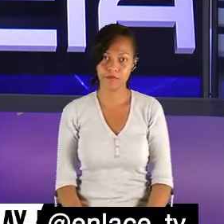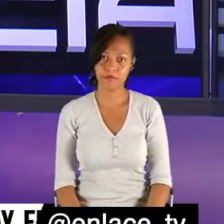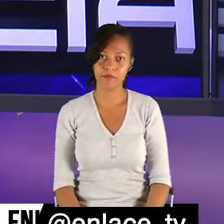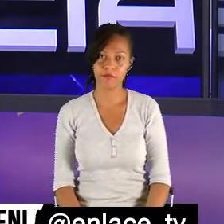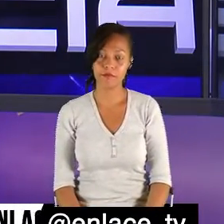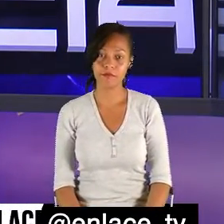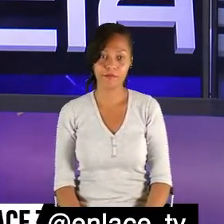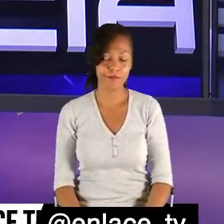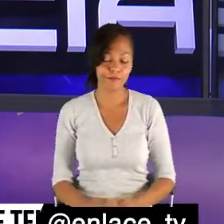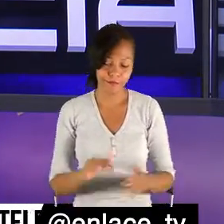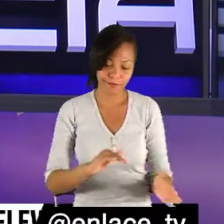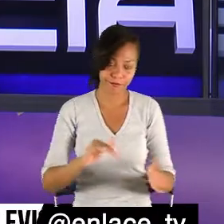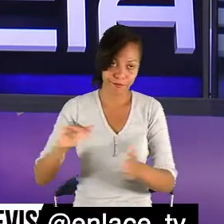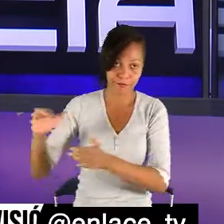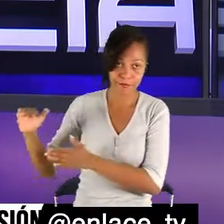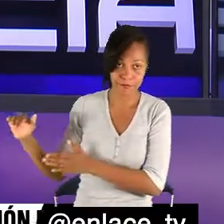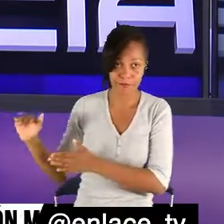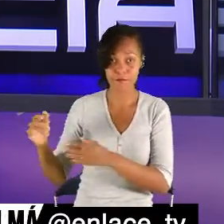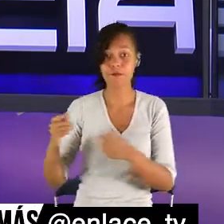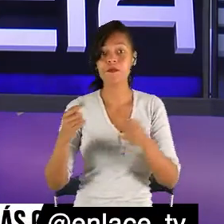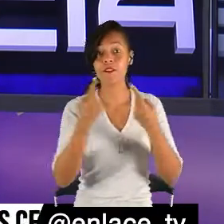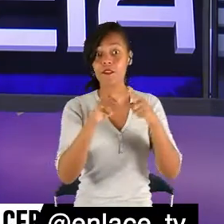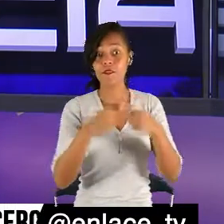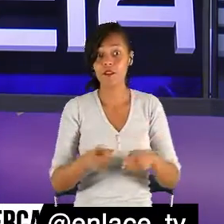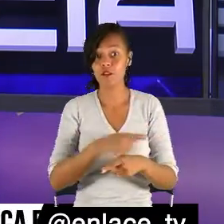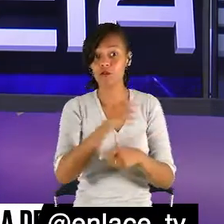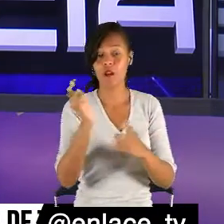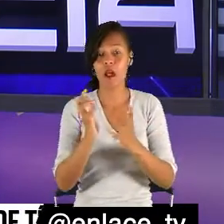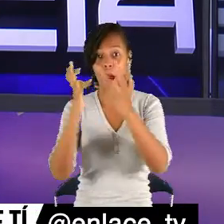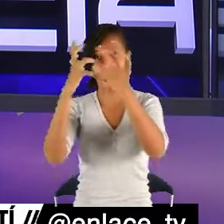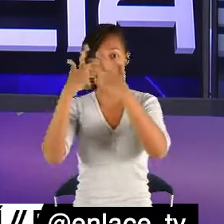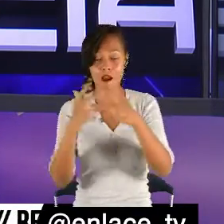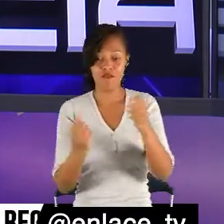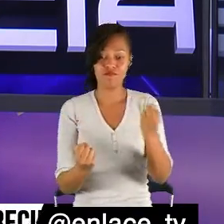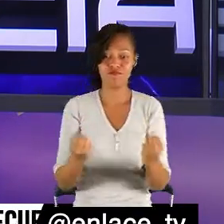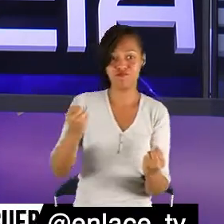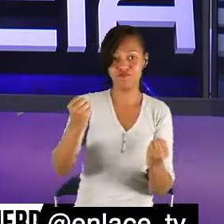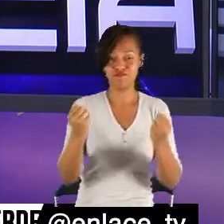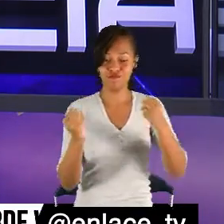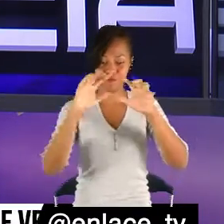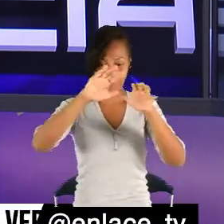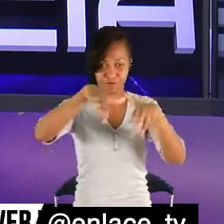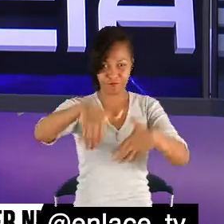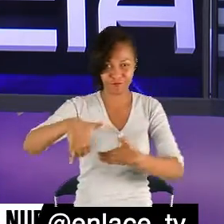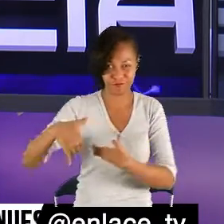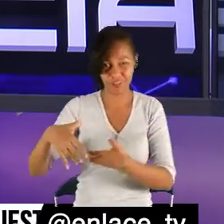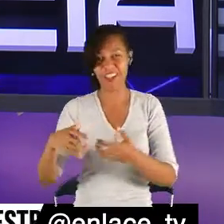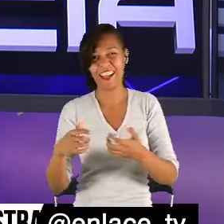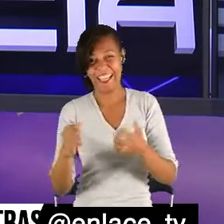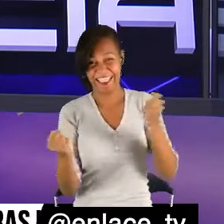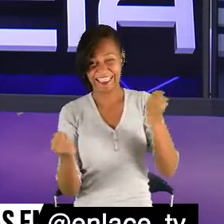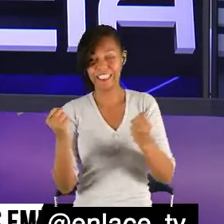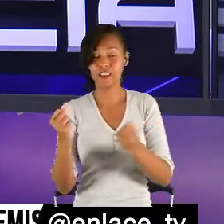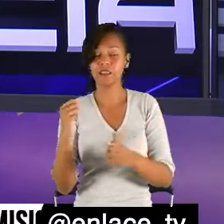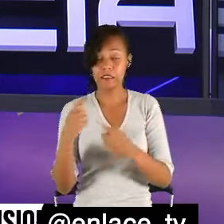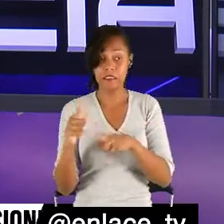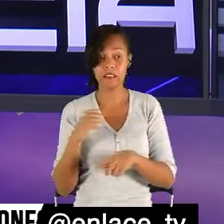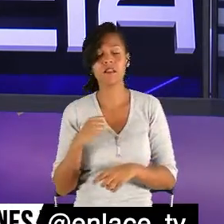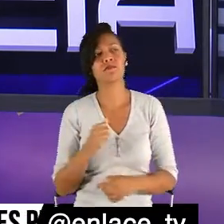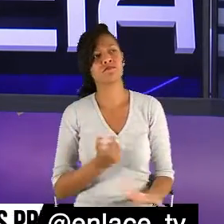maquinaria pesada del sector metalmecánico protestaron desde tempranas horas frente a las instalaciones de la alcaldía municipal exigiendo la